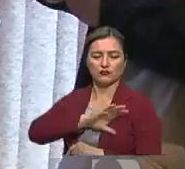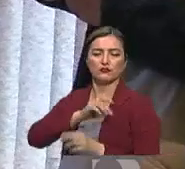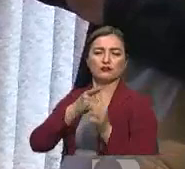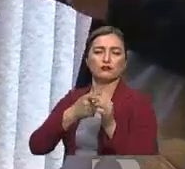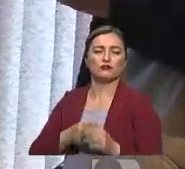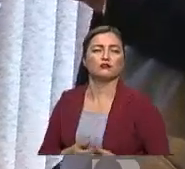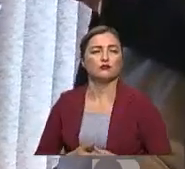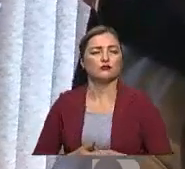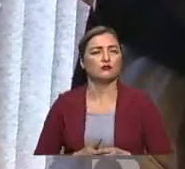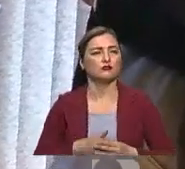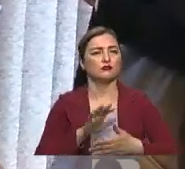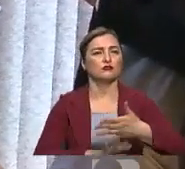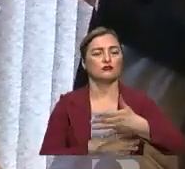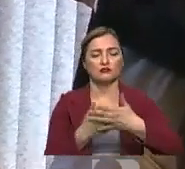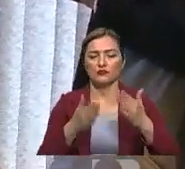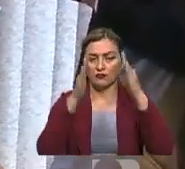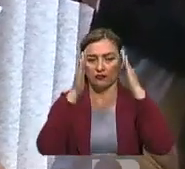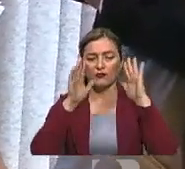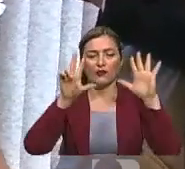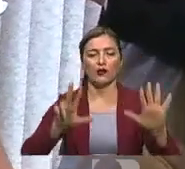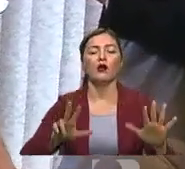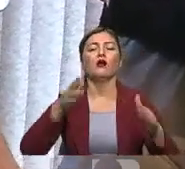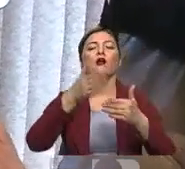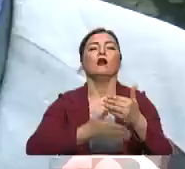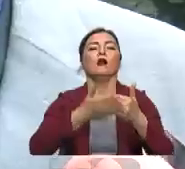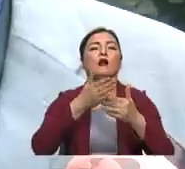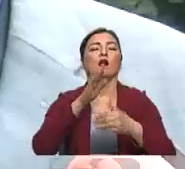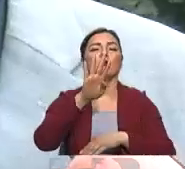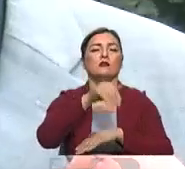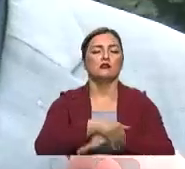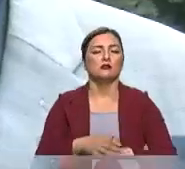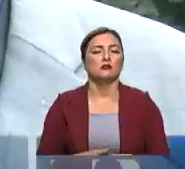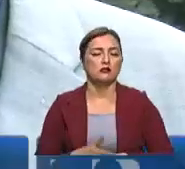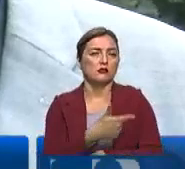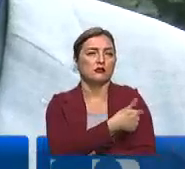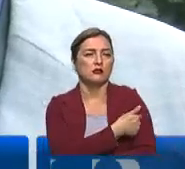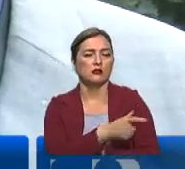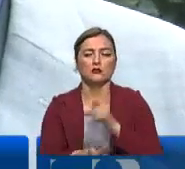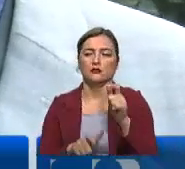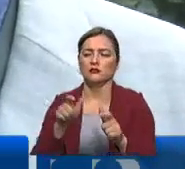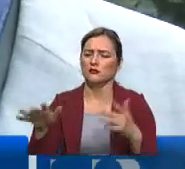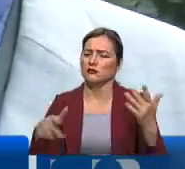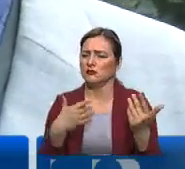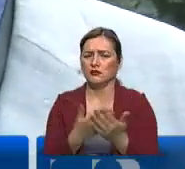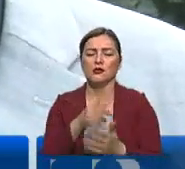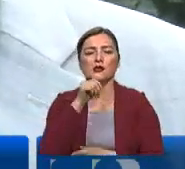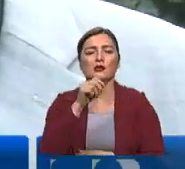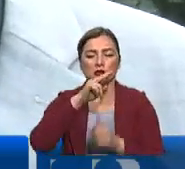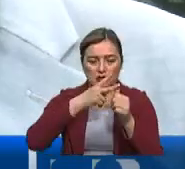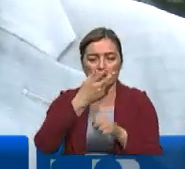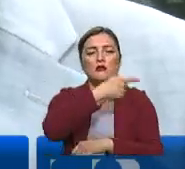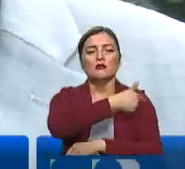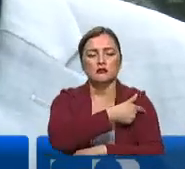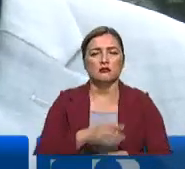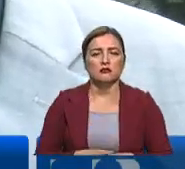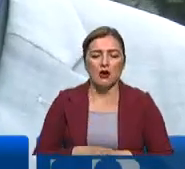la capital. El horario de atención es de 8 a 16 horas. Inoculamos la vacuna a cualquier persona que le falte la segunda dosis